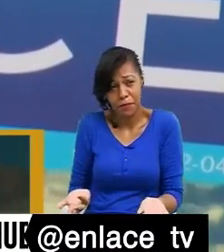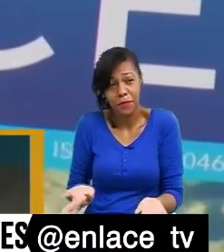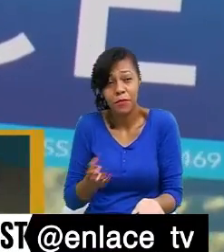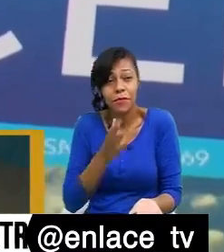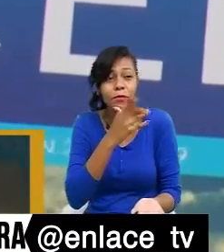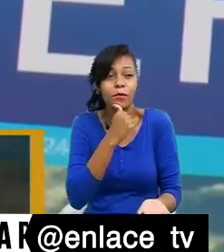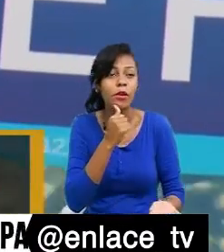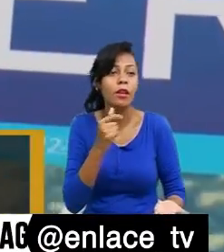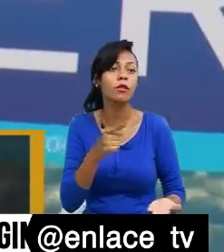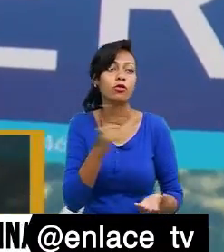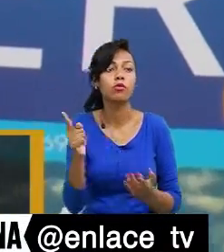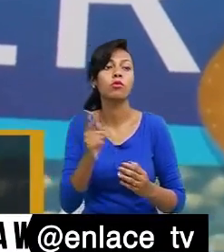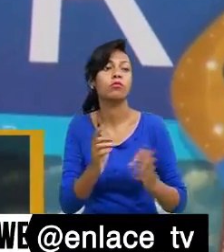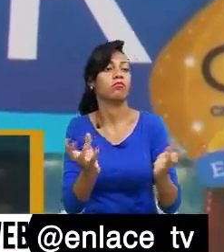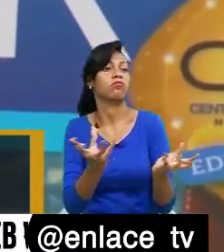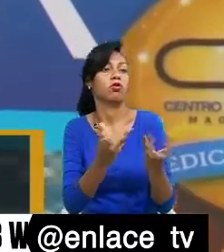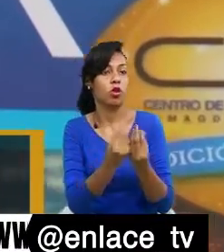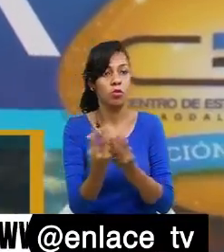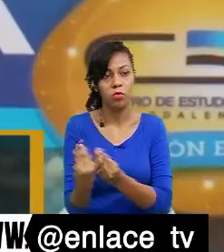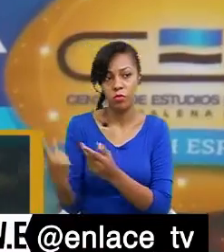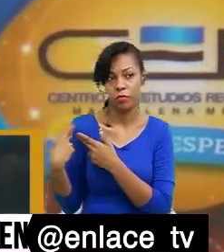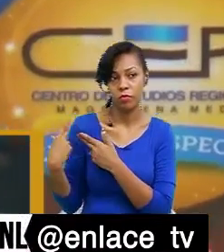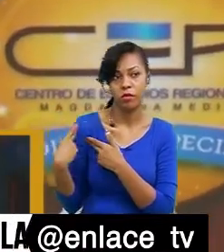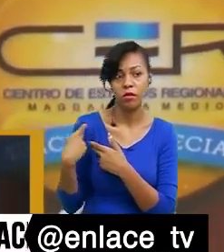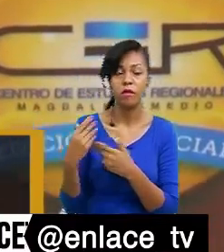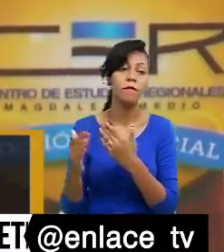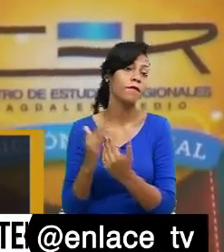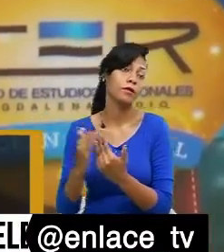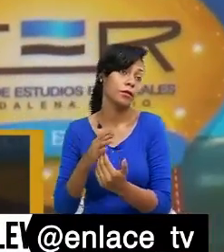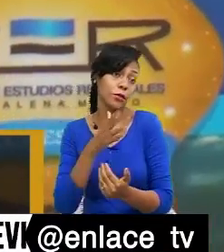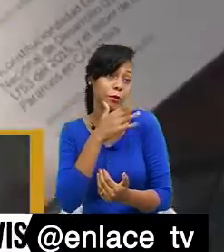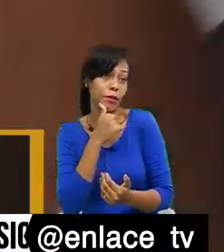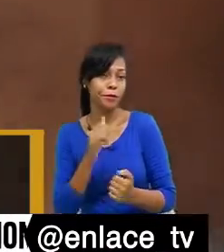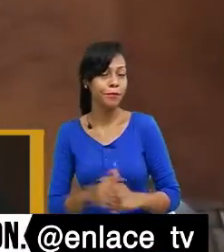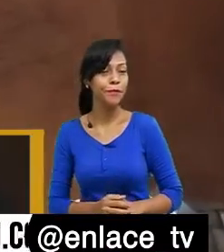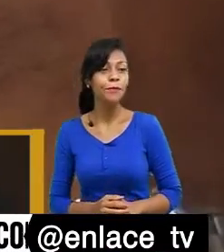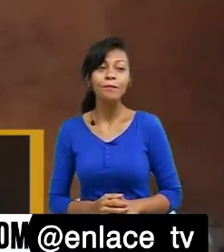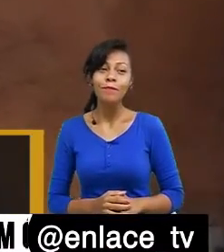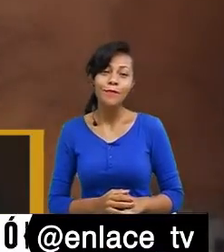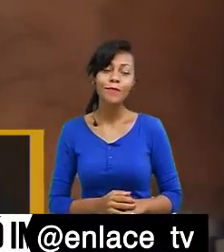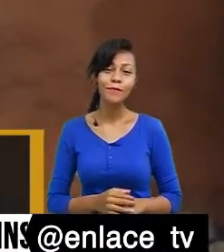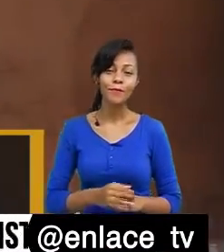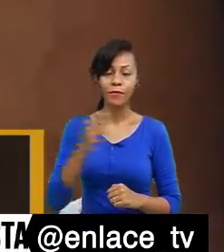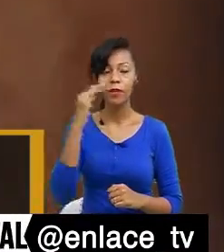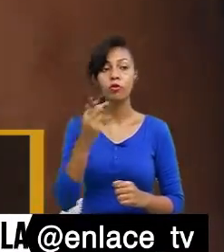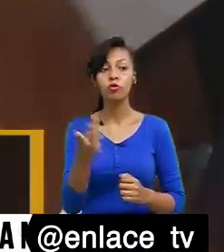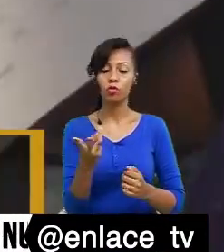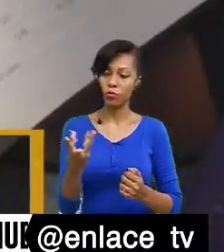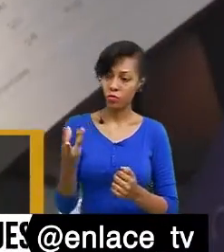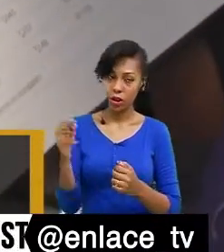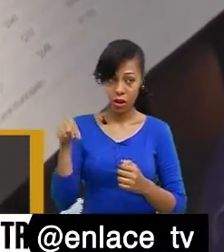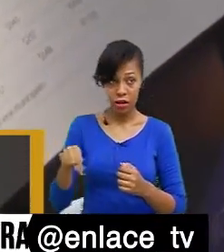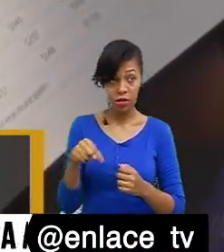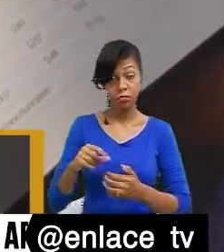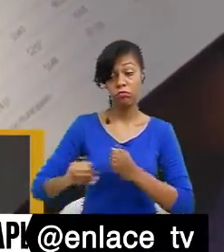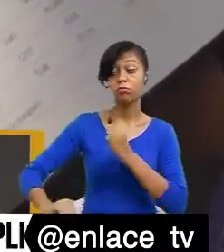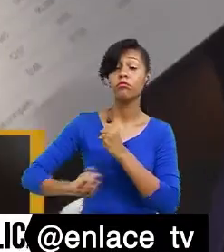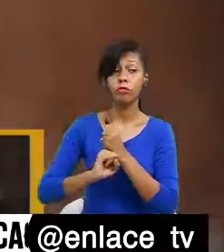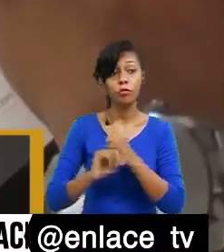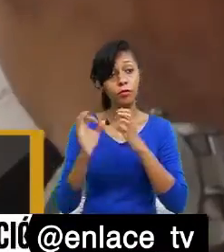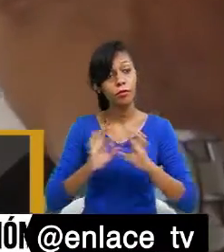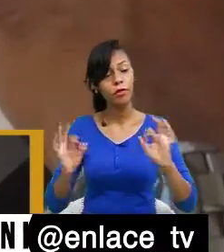que se dedican a estos procesos como tal. Sin embargo, también tenemos que reconocer que en el territorio hemos contado con aliados muy importantes, como